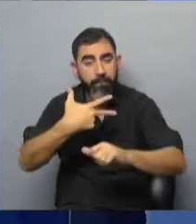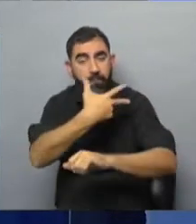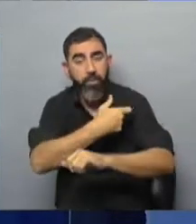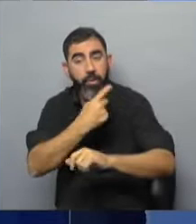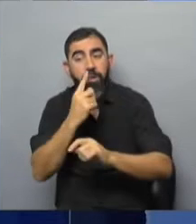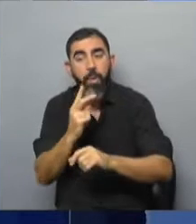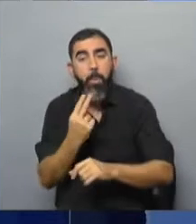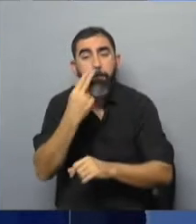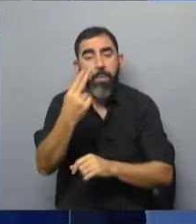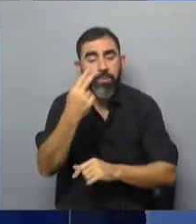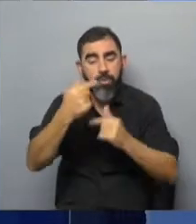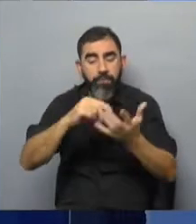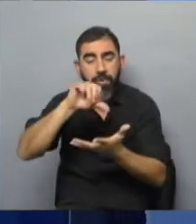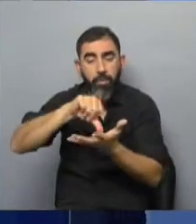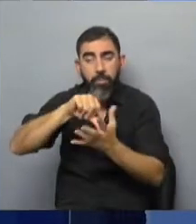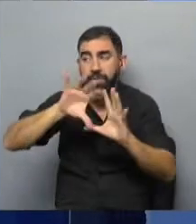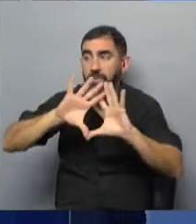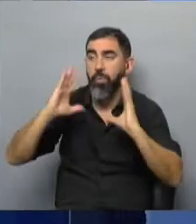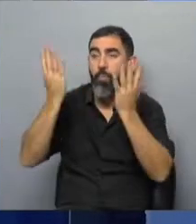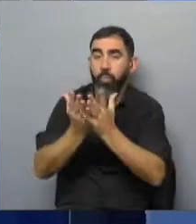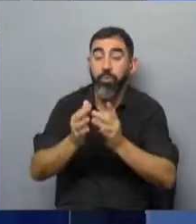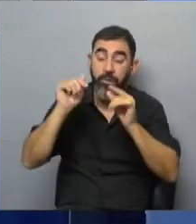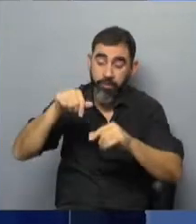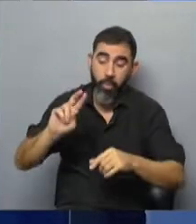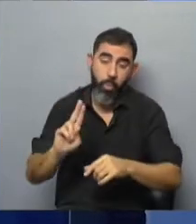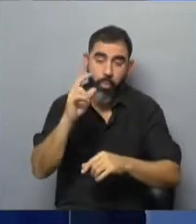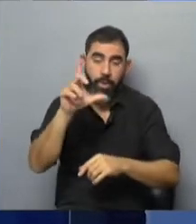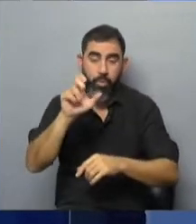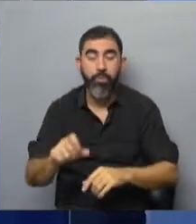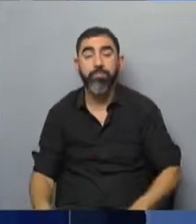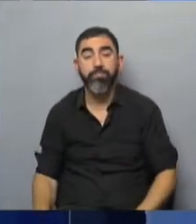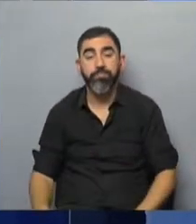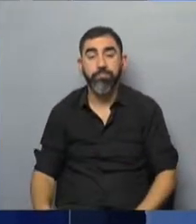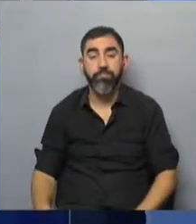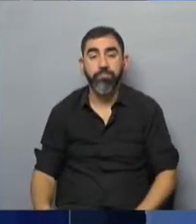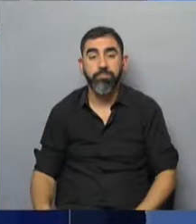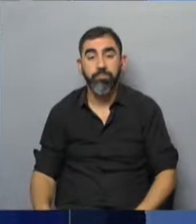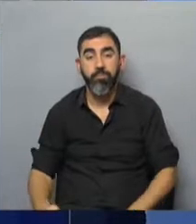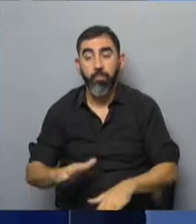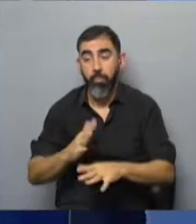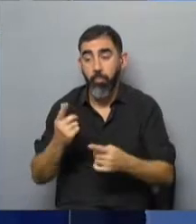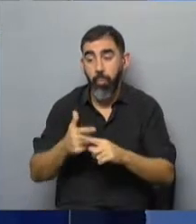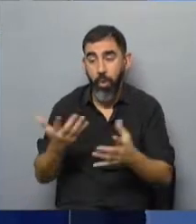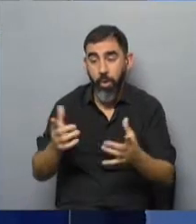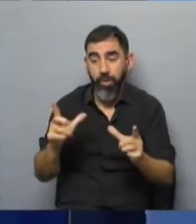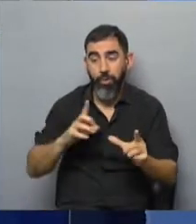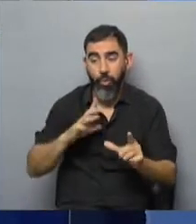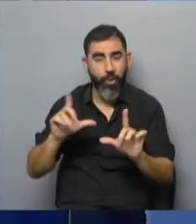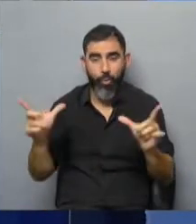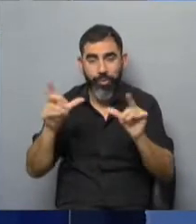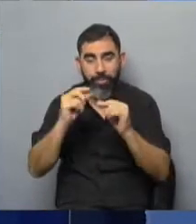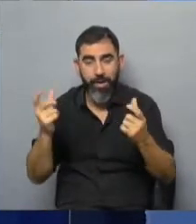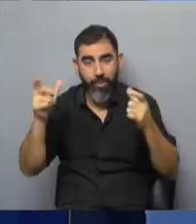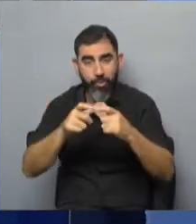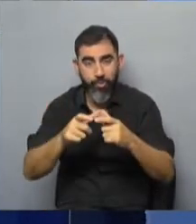vacunas en distintas partes del mundo y particularmente en Uruguay. De momento no hay, no han terminado la reunión, no